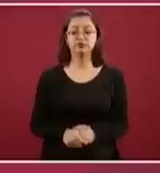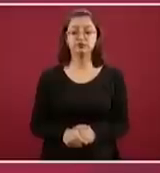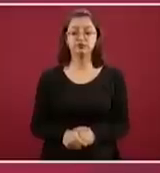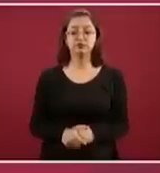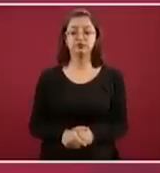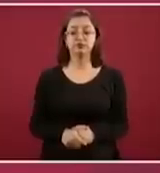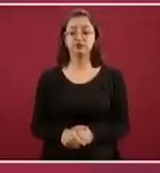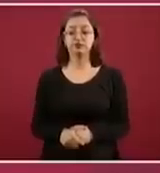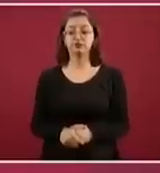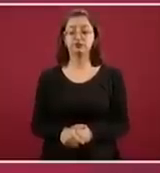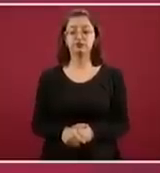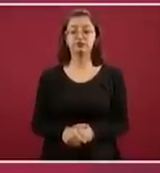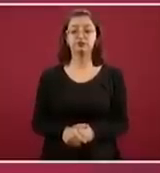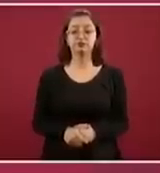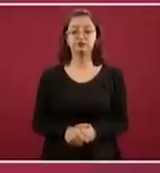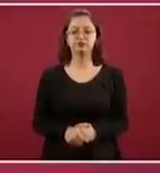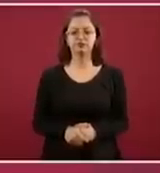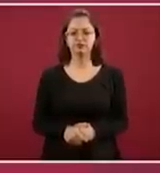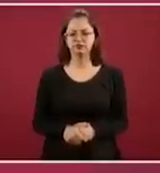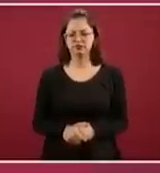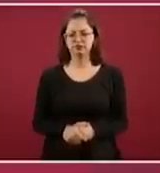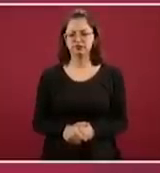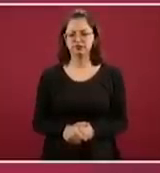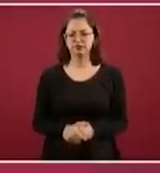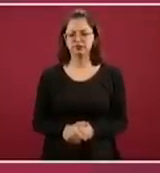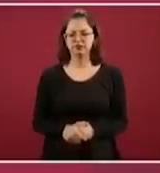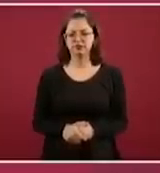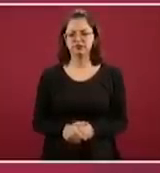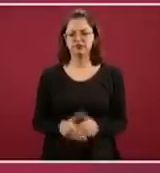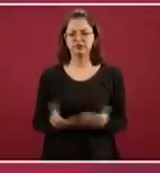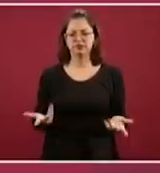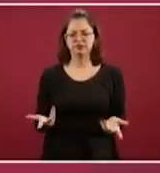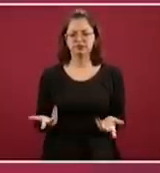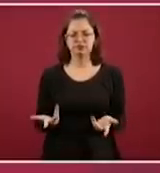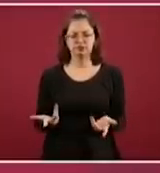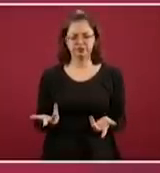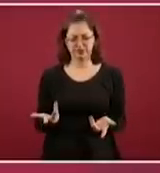respecto a humedales, ya lo que nosotros